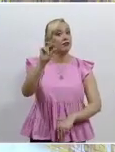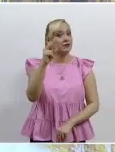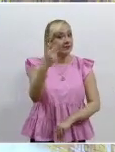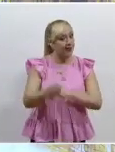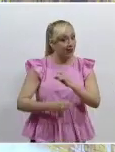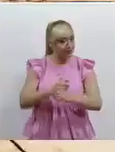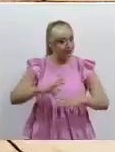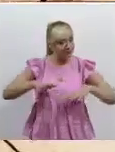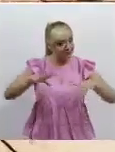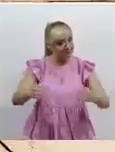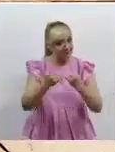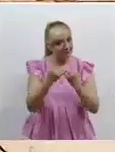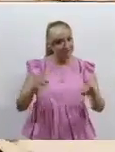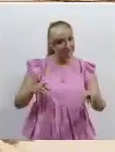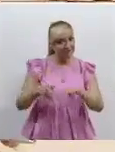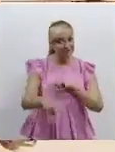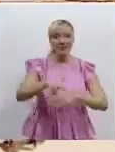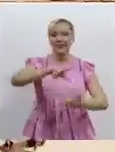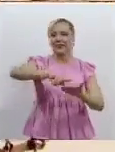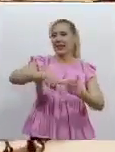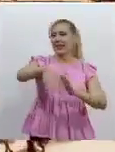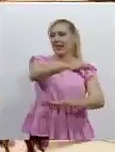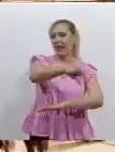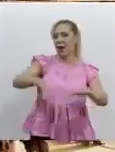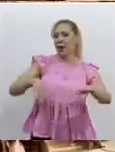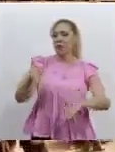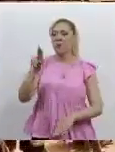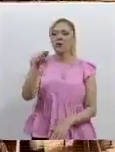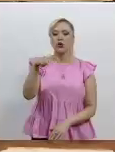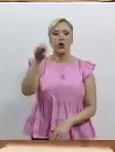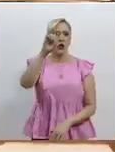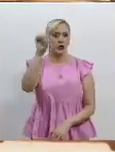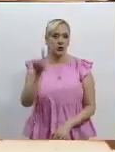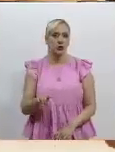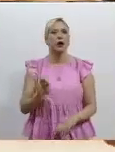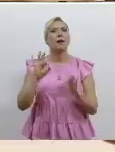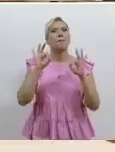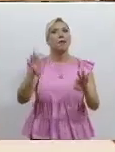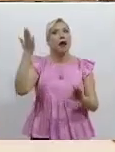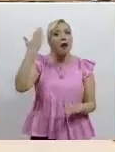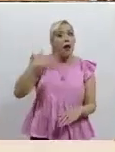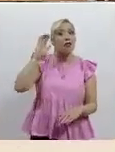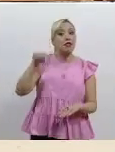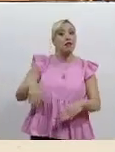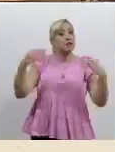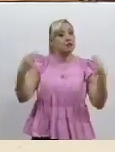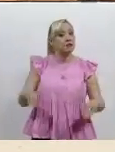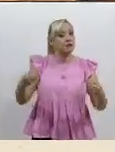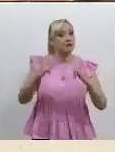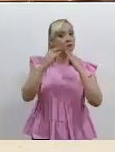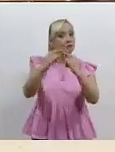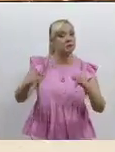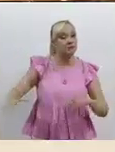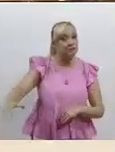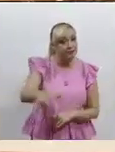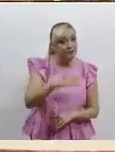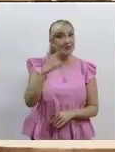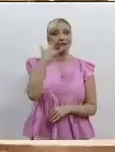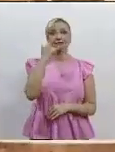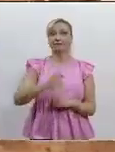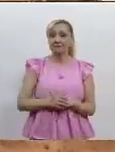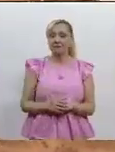sido inaugurado. Obra del arquitecto Antonio Muñoz García, construido en el terreno en el que antes se ubicaba la Plaza del Volador. Durante